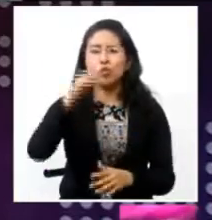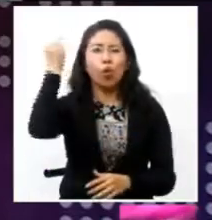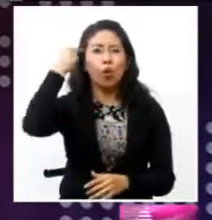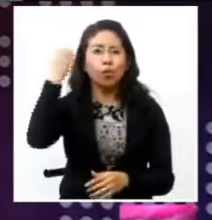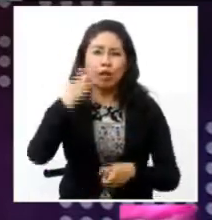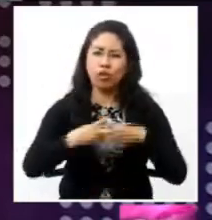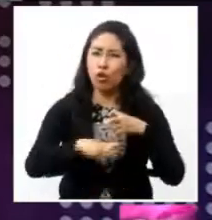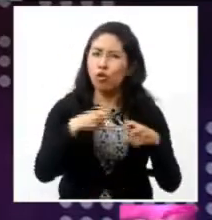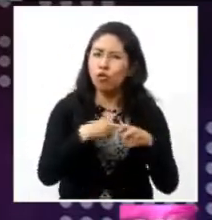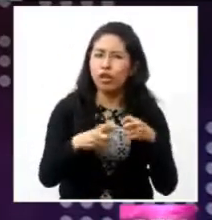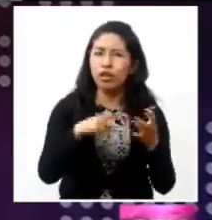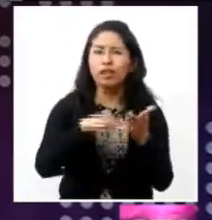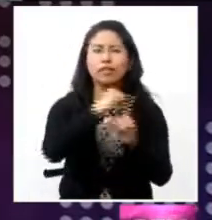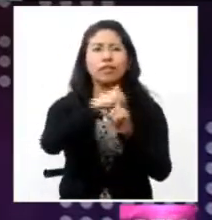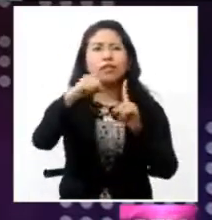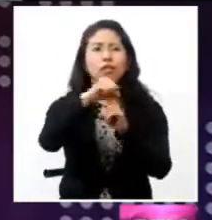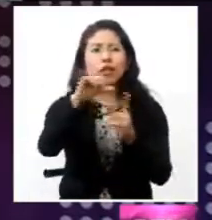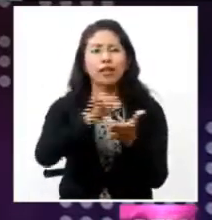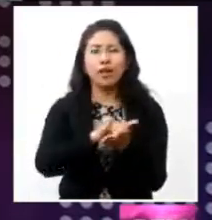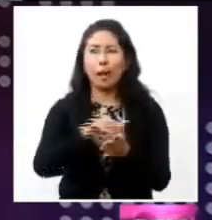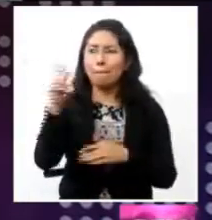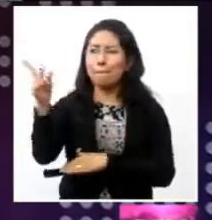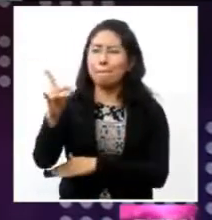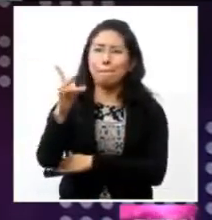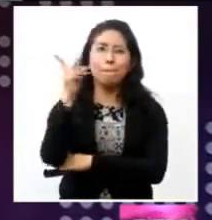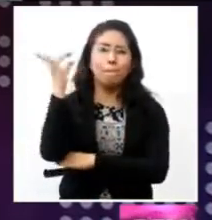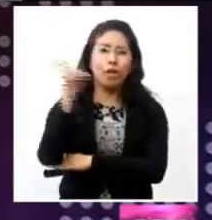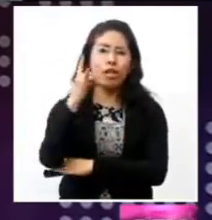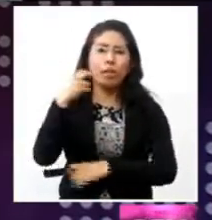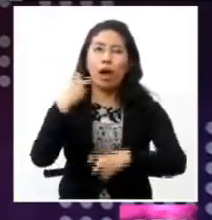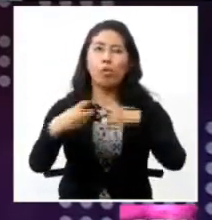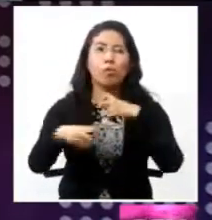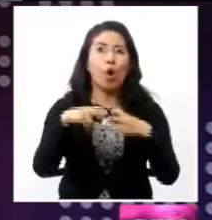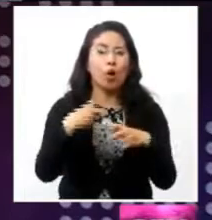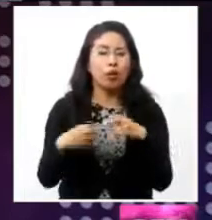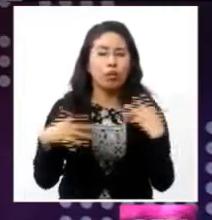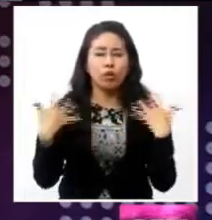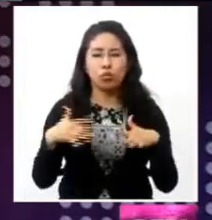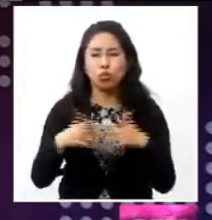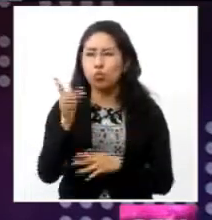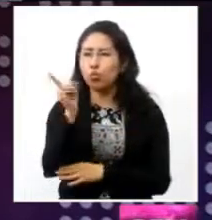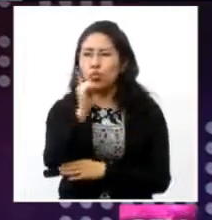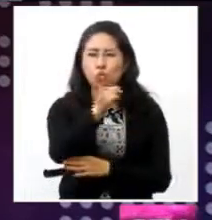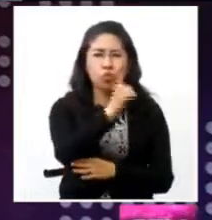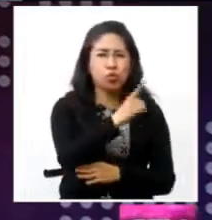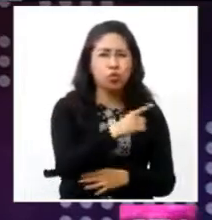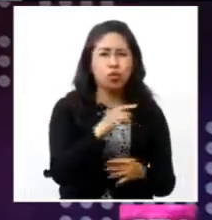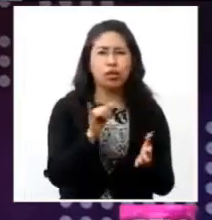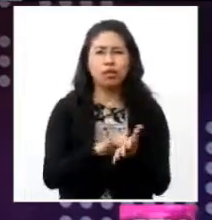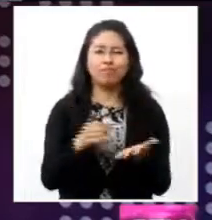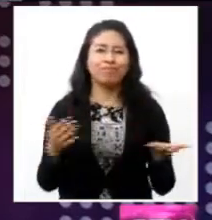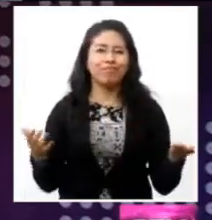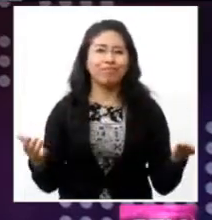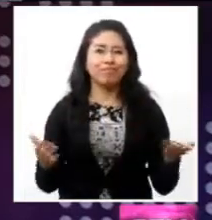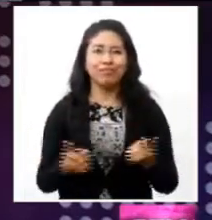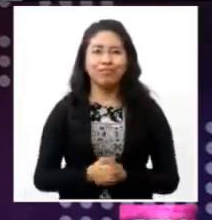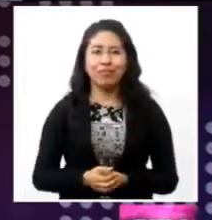situación en la que el país convulsionaba, enfrentamientos y una serie de amenazas que lógicamente